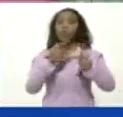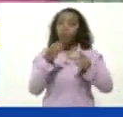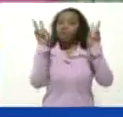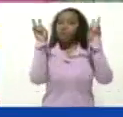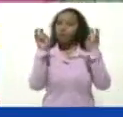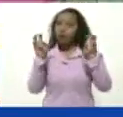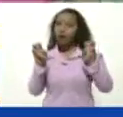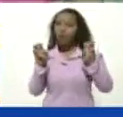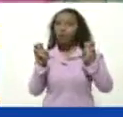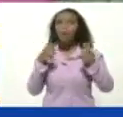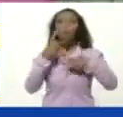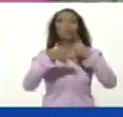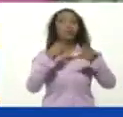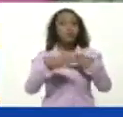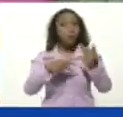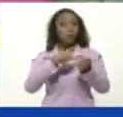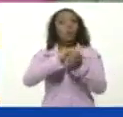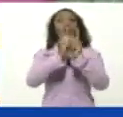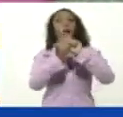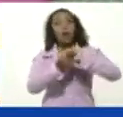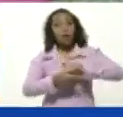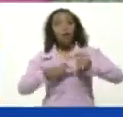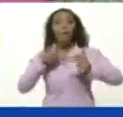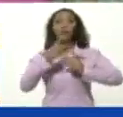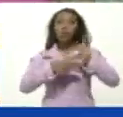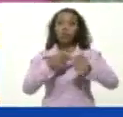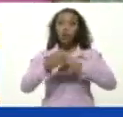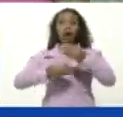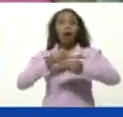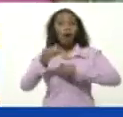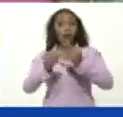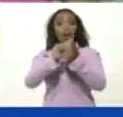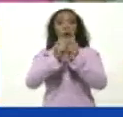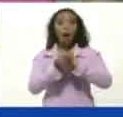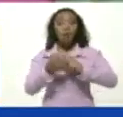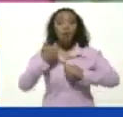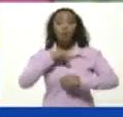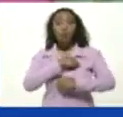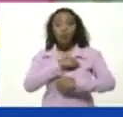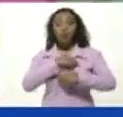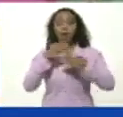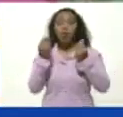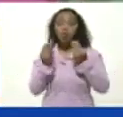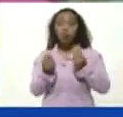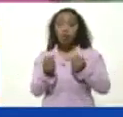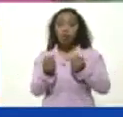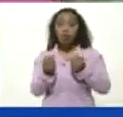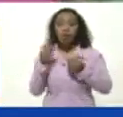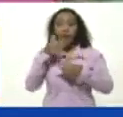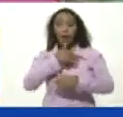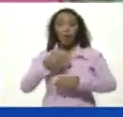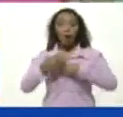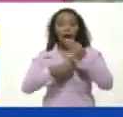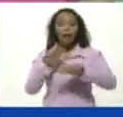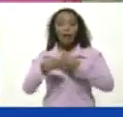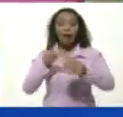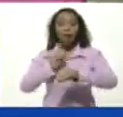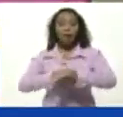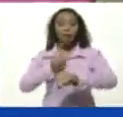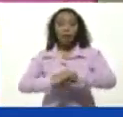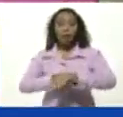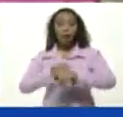en un proceso de cambio, en un proceso que genera cambios para nuestra economía. Queremos ser sustentables en el tiempo, presidente, por